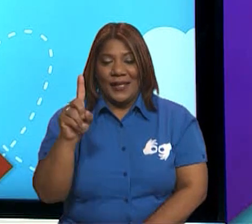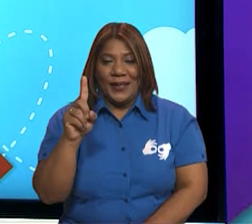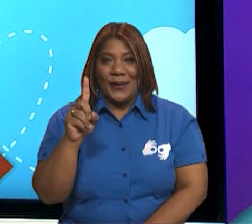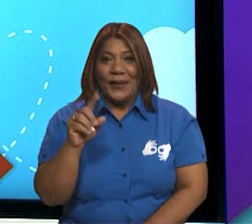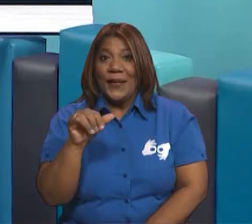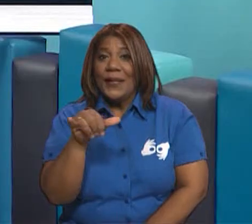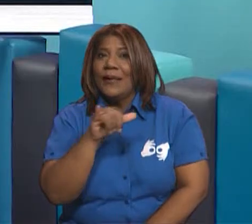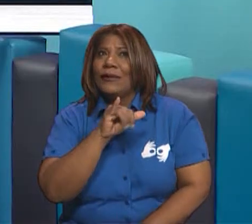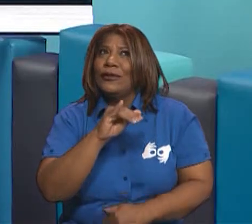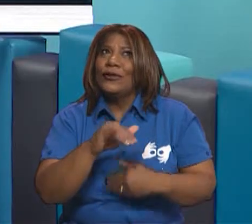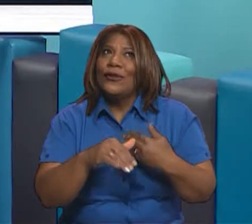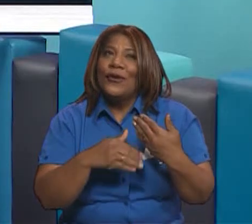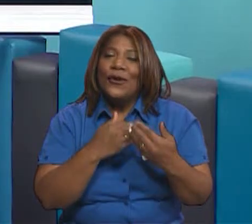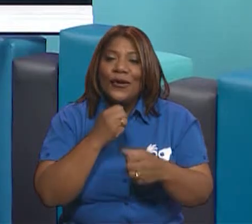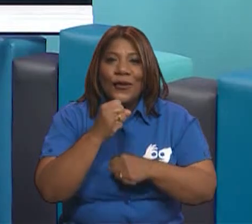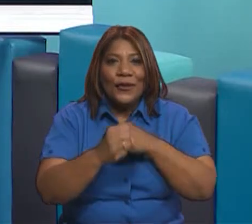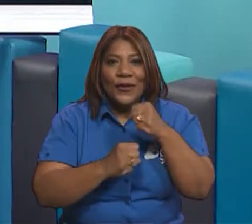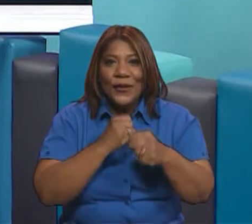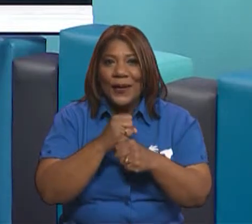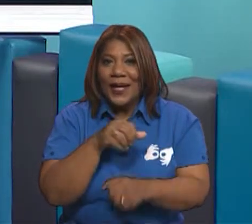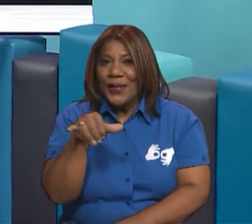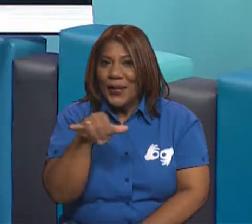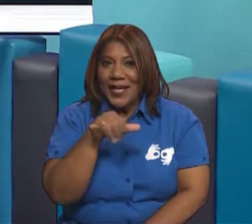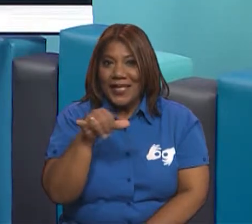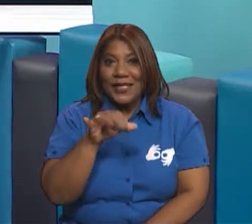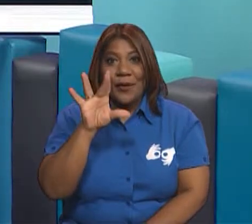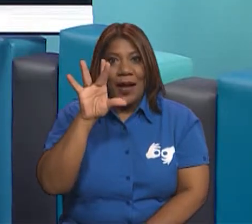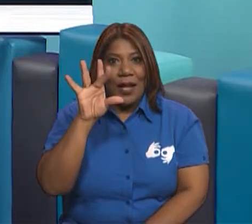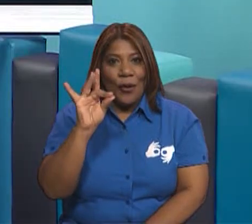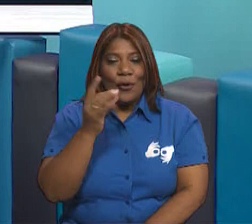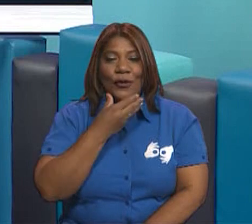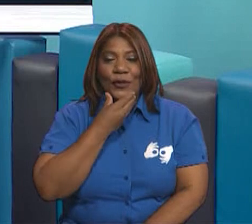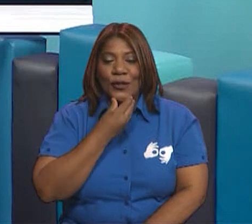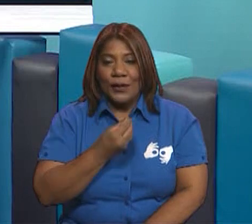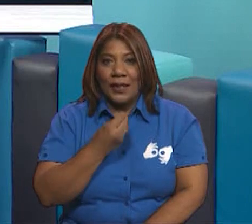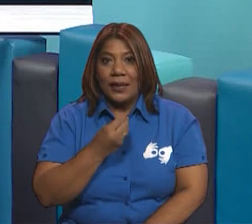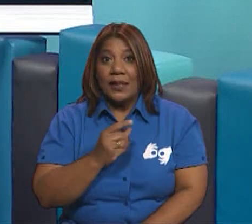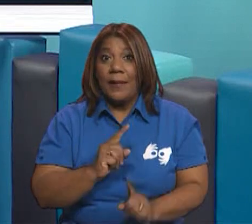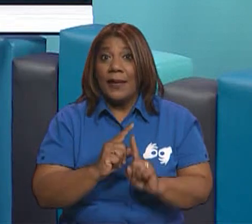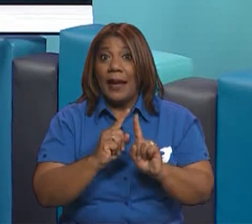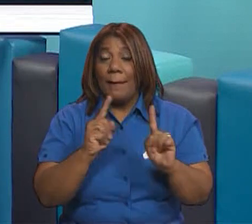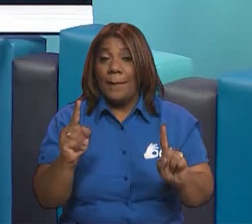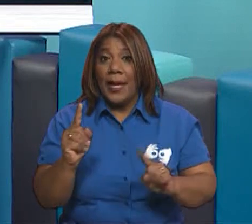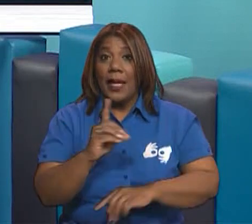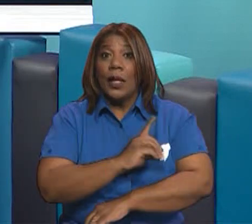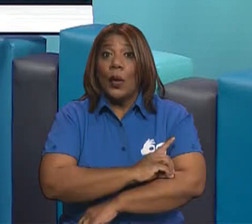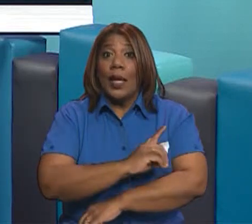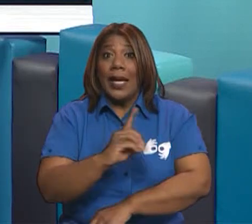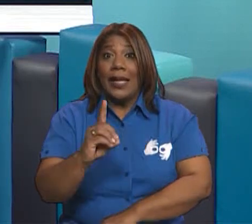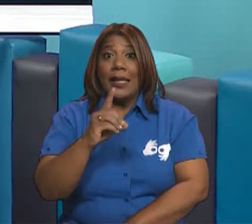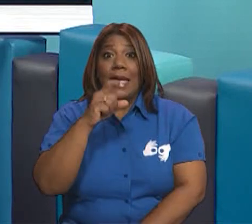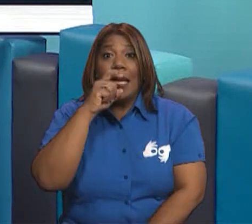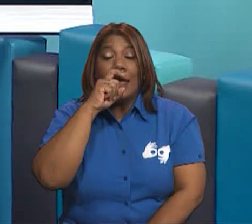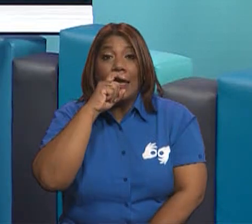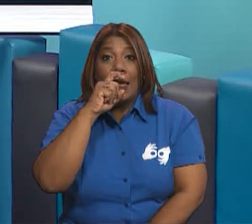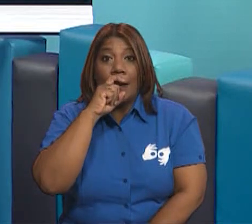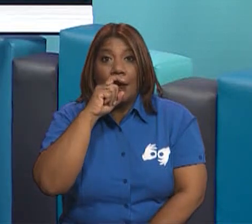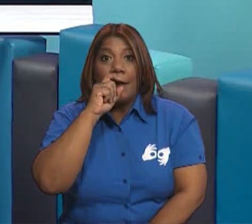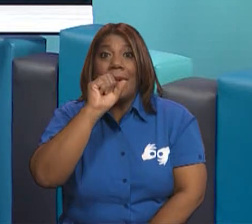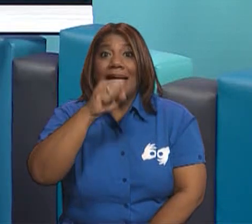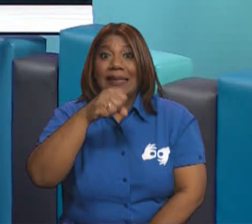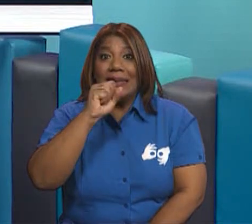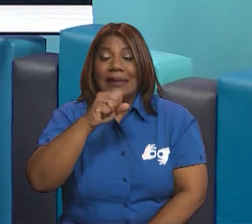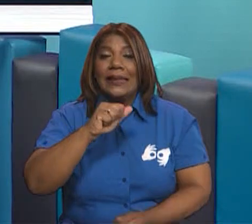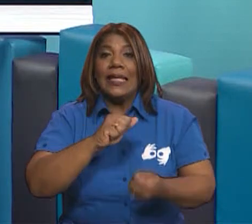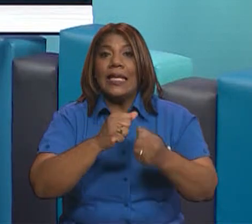la misma todos los años y para el Día del Padre... Sí pueden cambiar las fechas de año a año porque